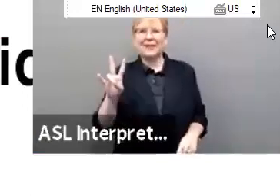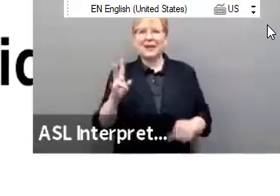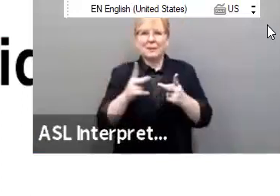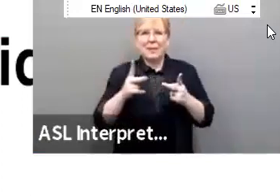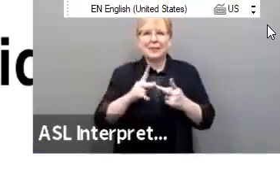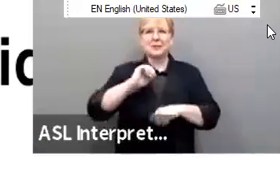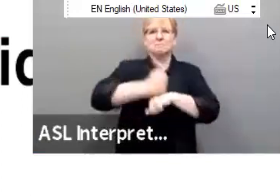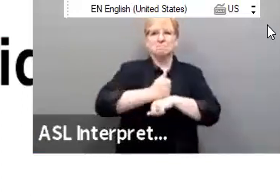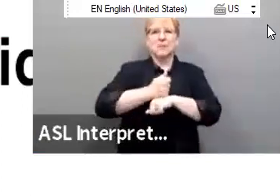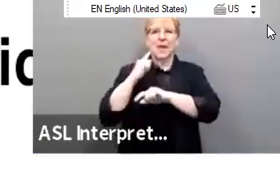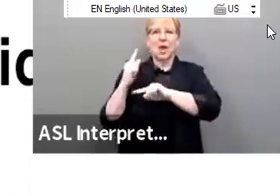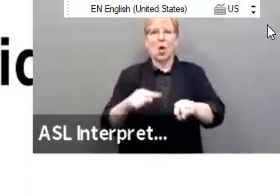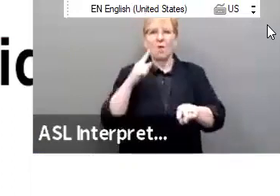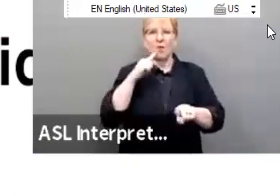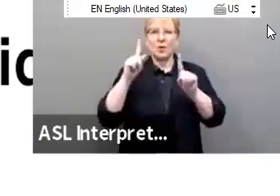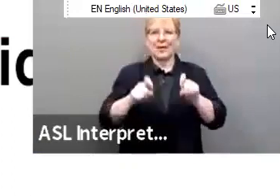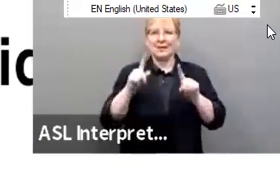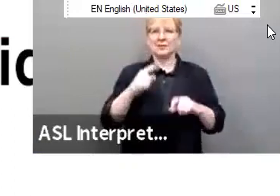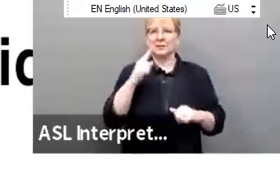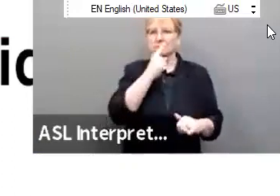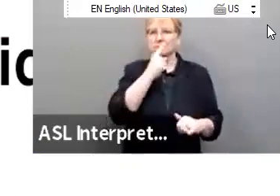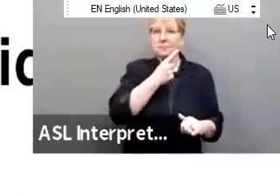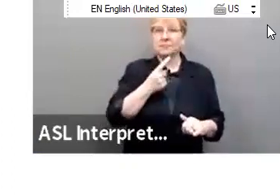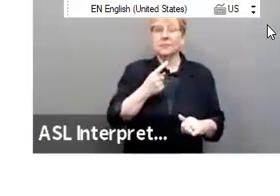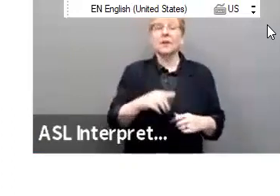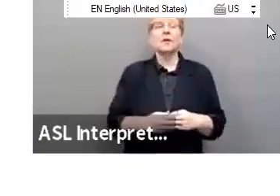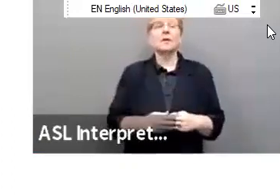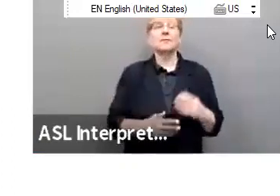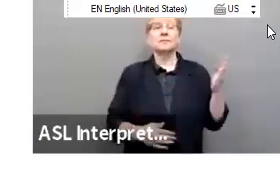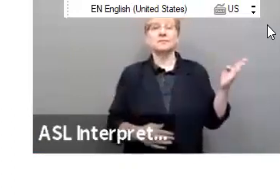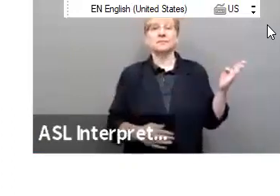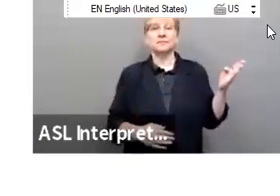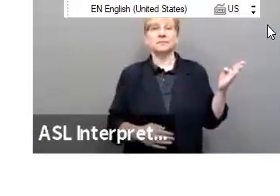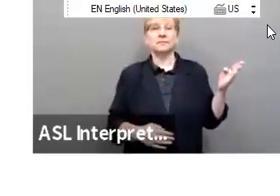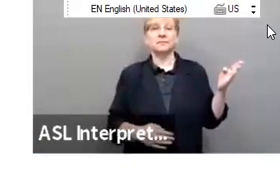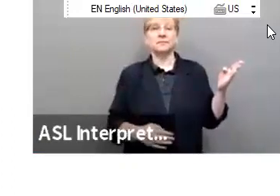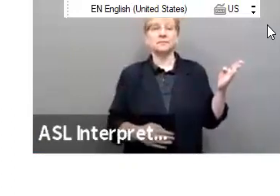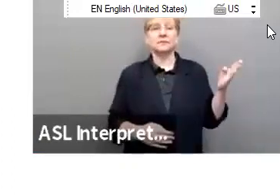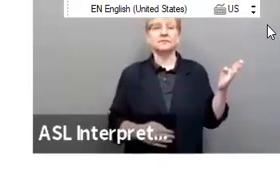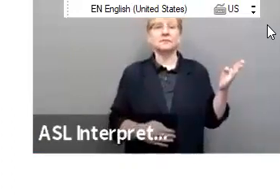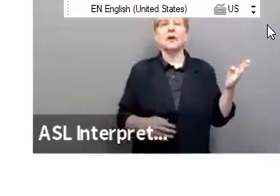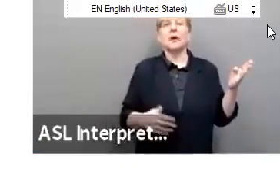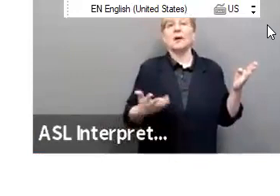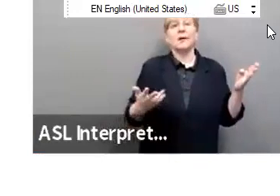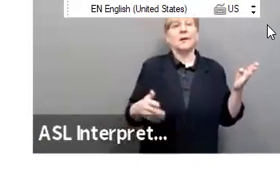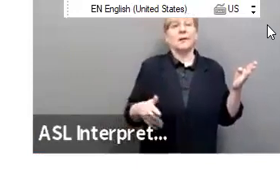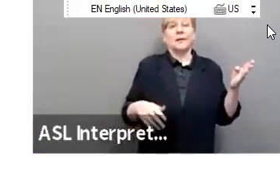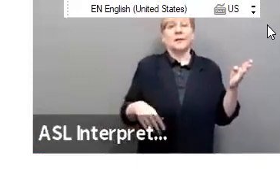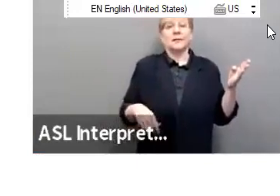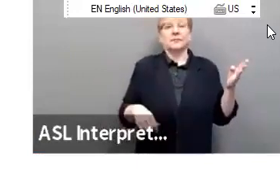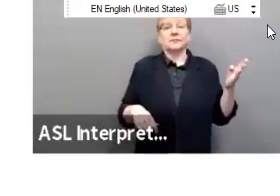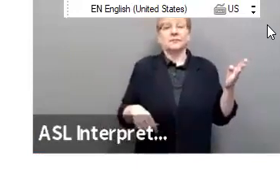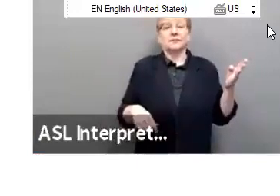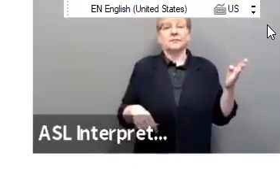hecho las pruebas. Ayer hubo 10,500 pruebas. Tenemos que mantenernos por arriba del nivel de 10,000